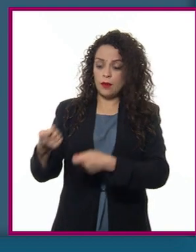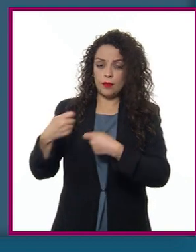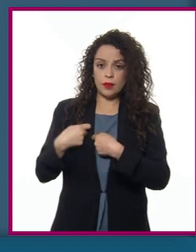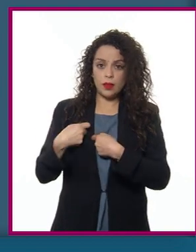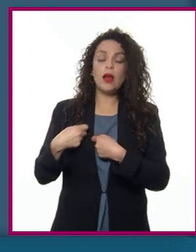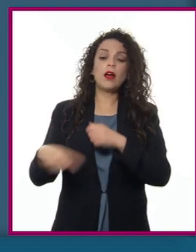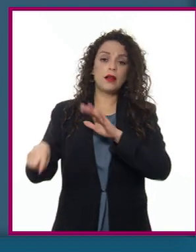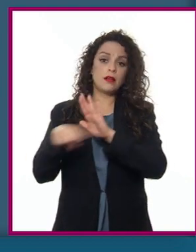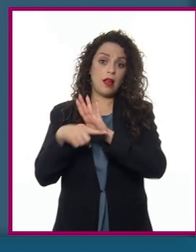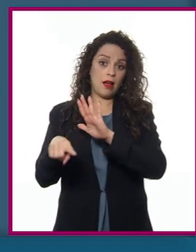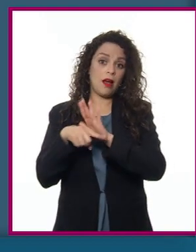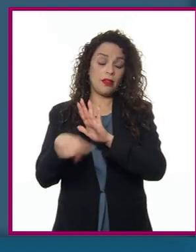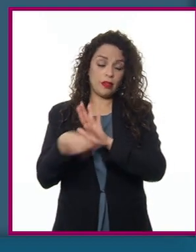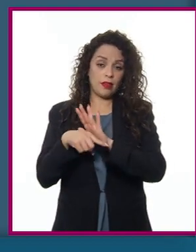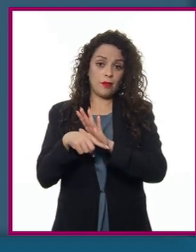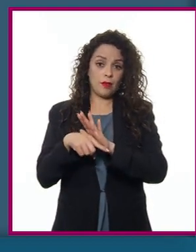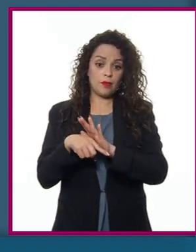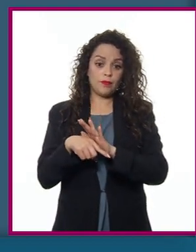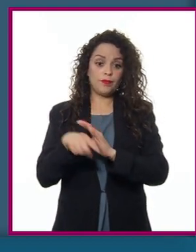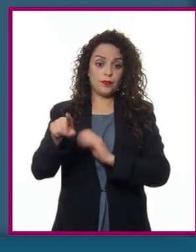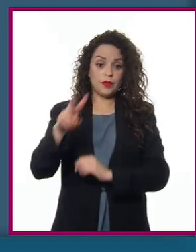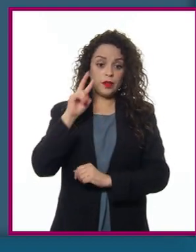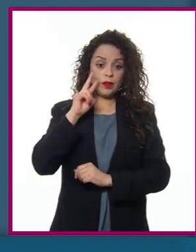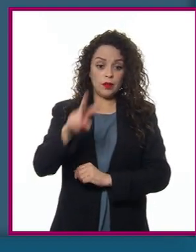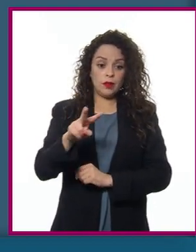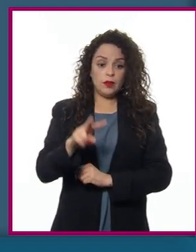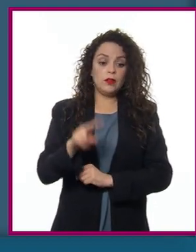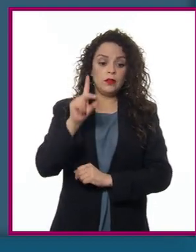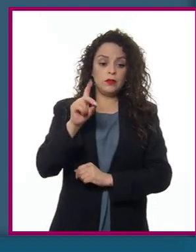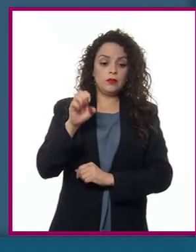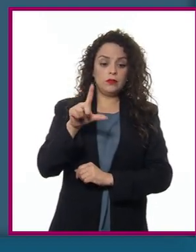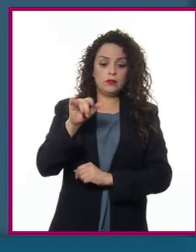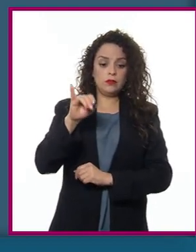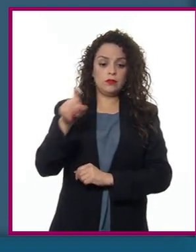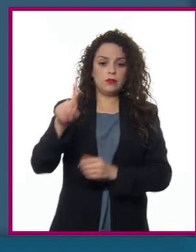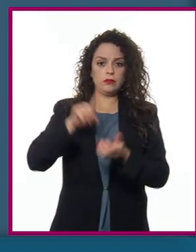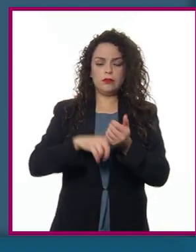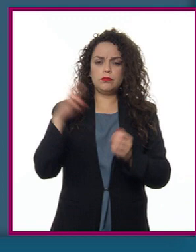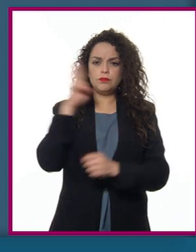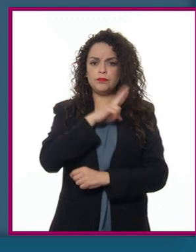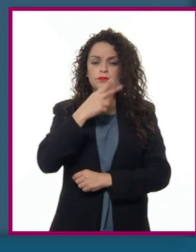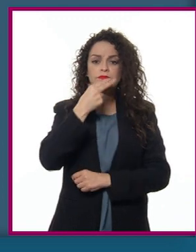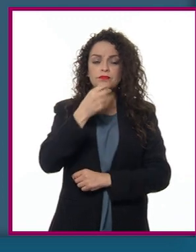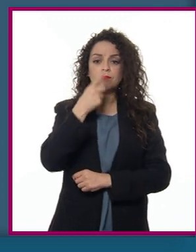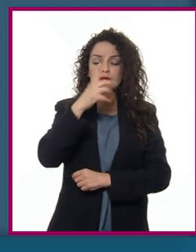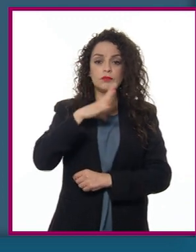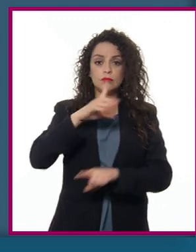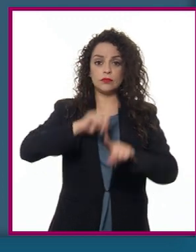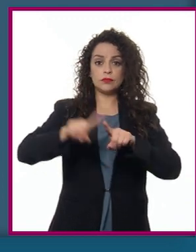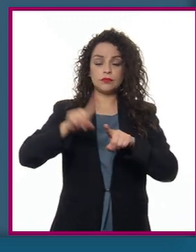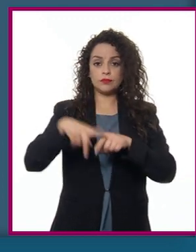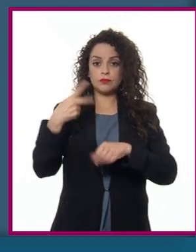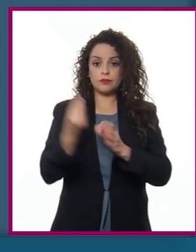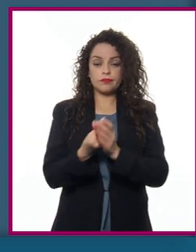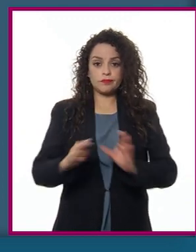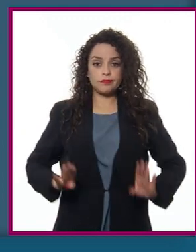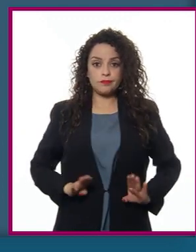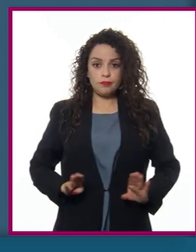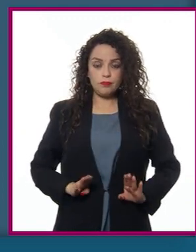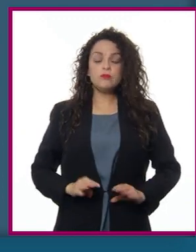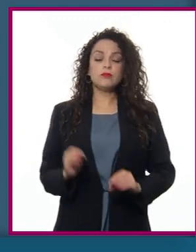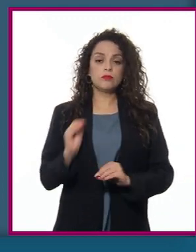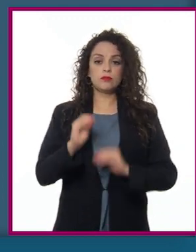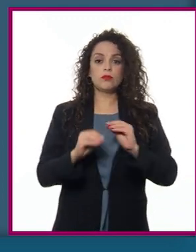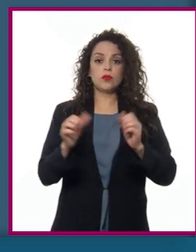carga negativa. Mendeleev fue un científico ruso que postuló que los elementos tienen propiedades periódicas y las ordenó en la